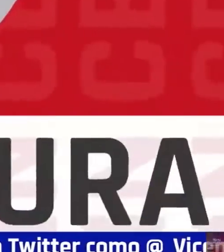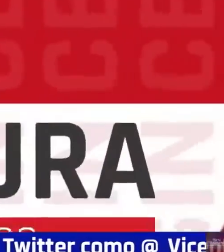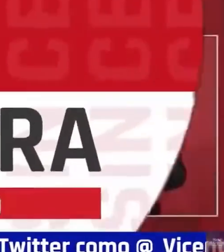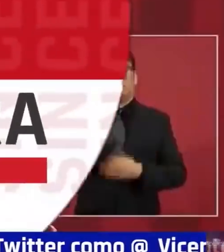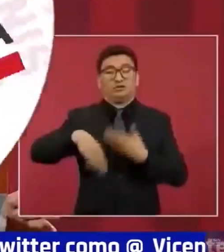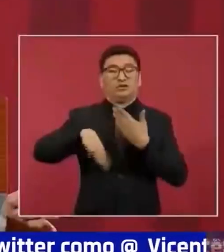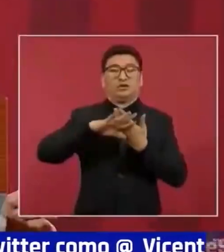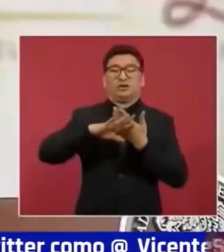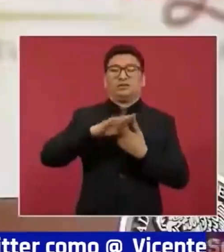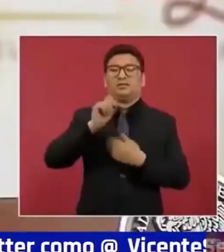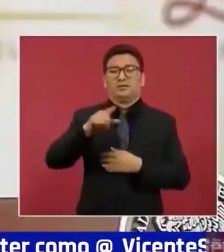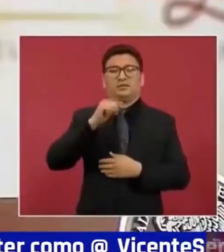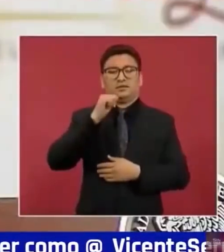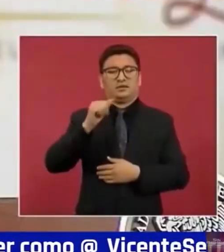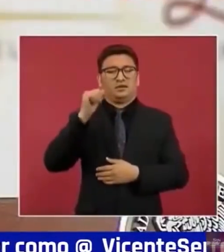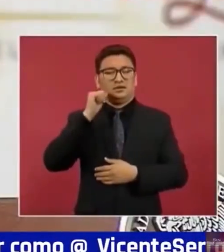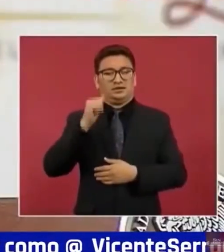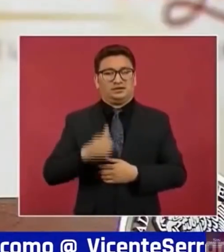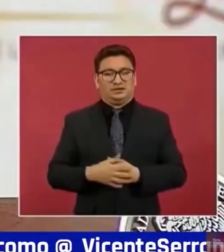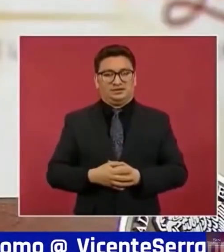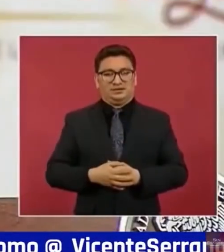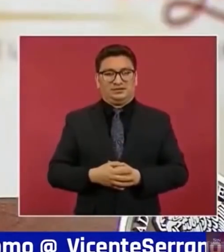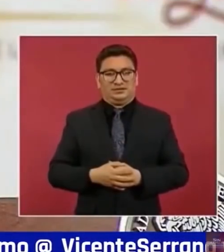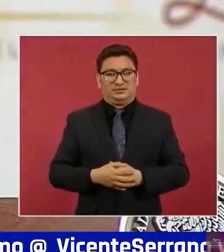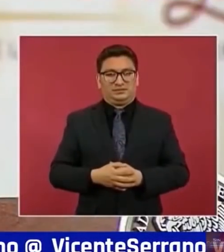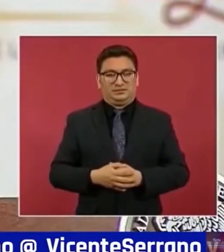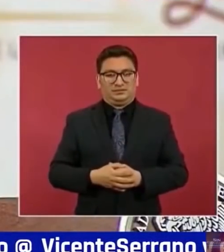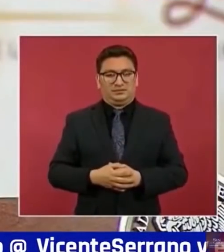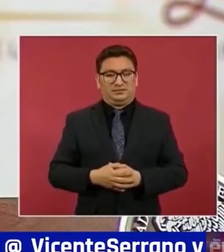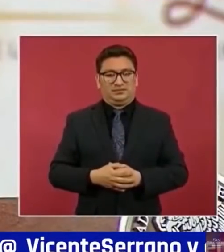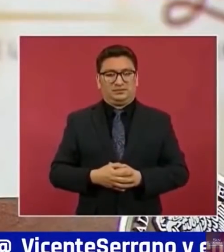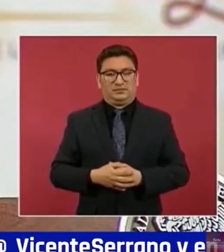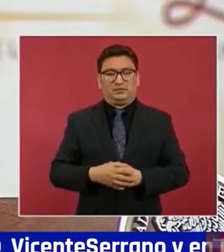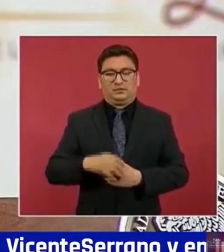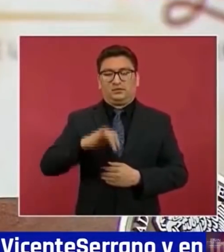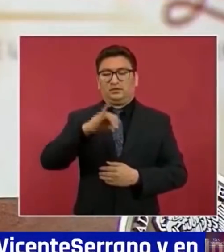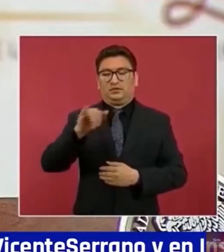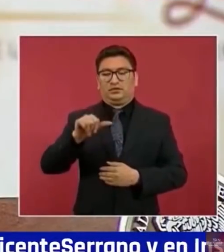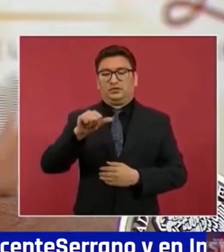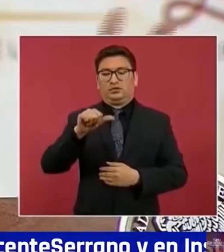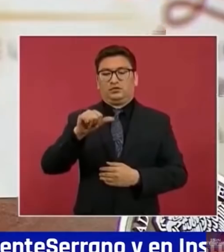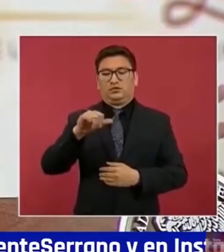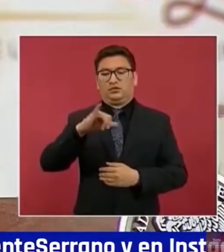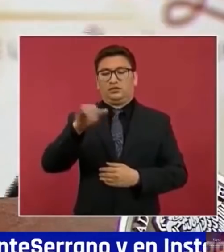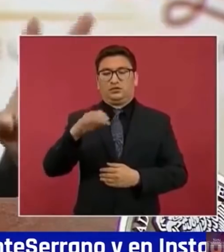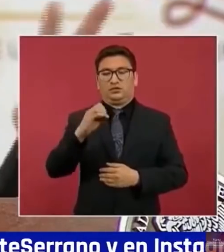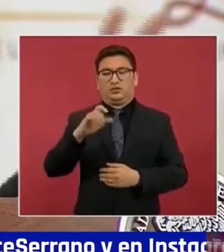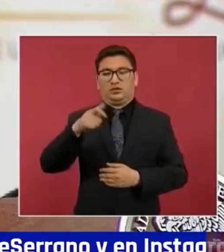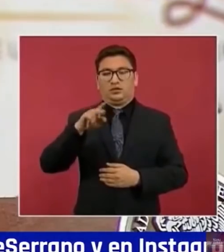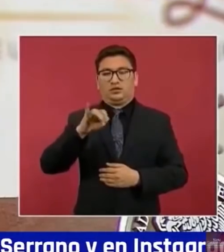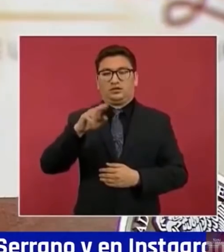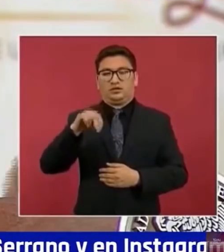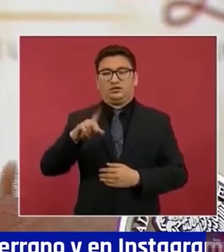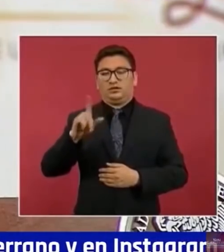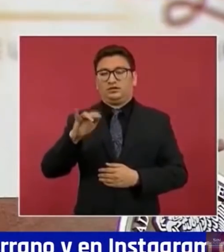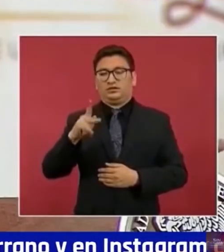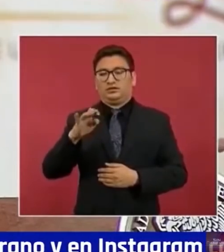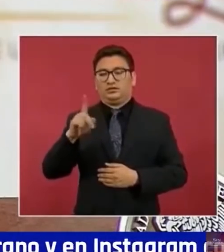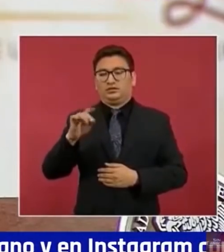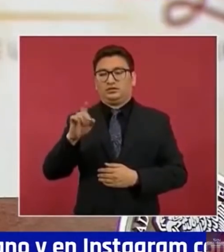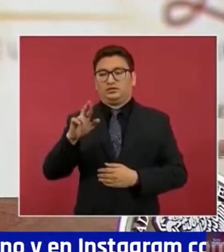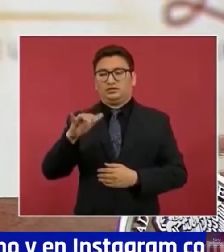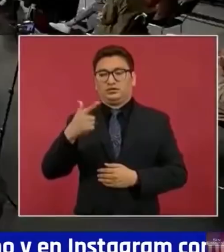Está como ayer Joaquín López Dóriga, ¿no?, esperando que